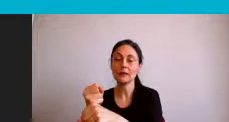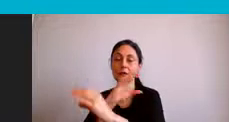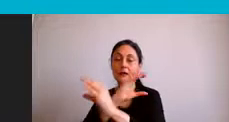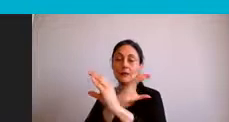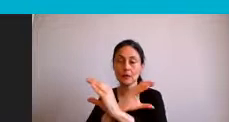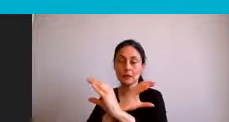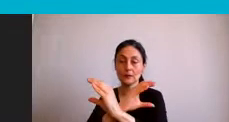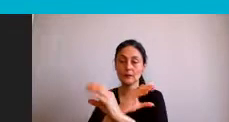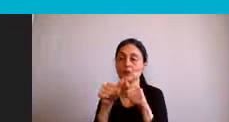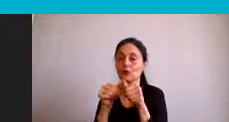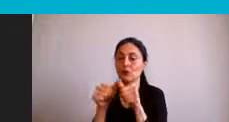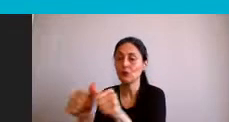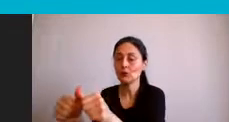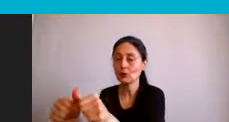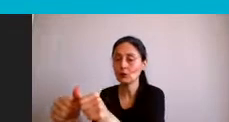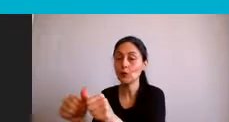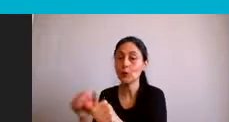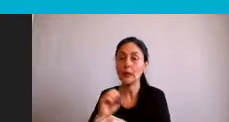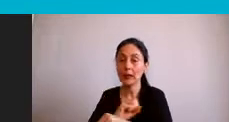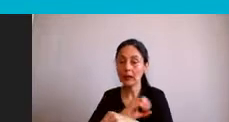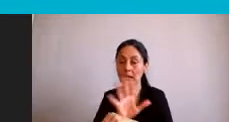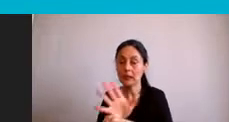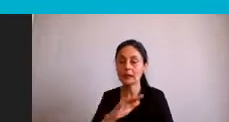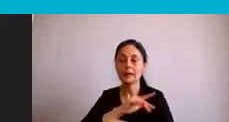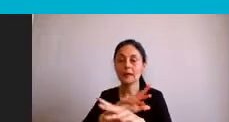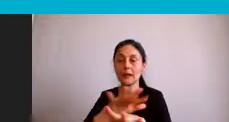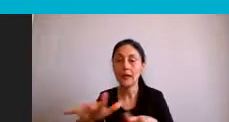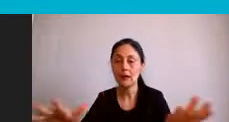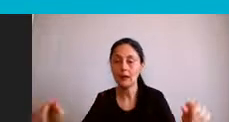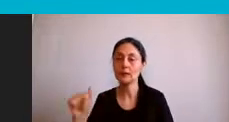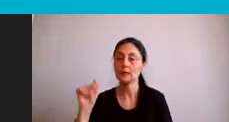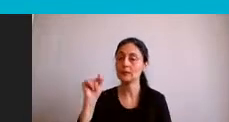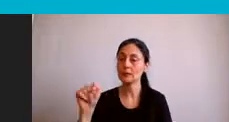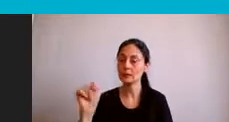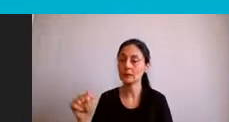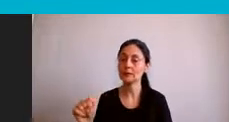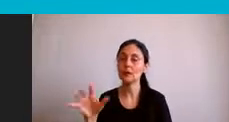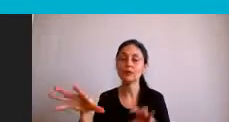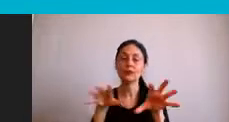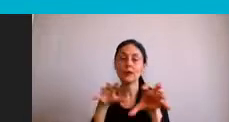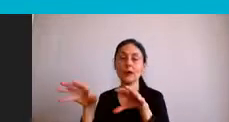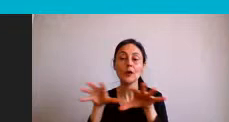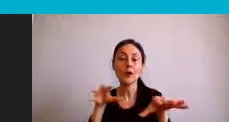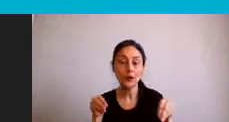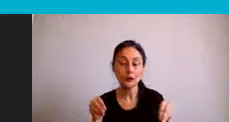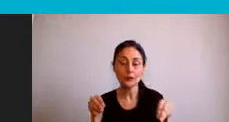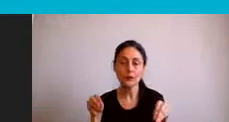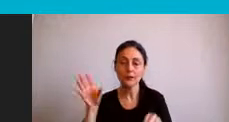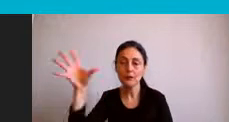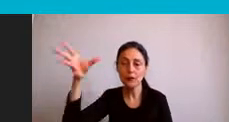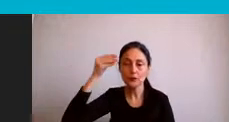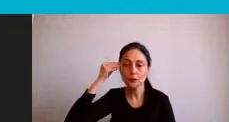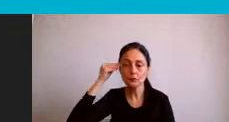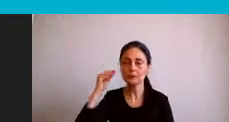COVID. Así que son elementos que hay que considerar, ¿ya? Y por eso es que se han pensado